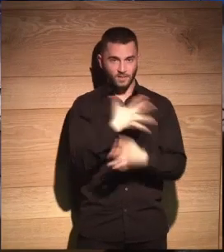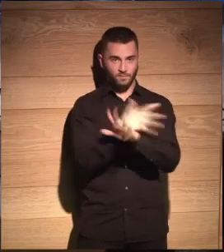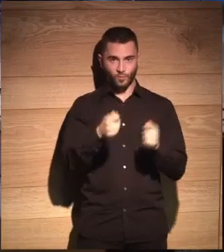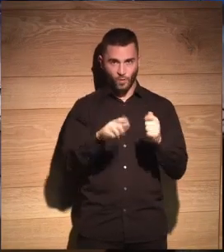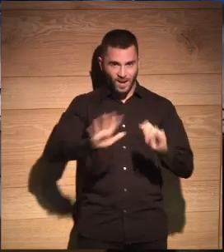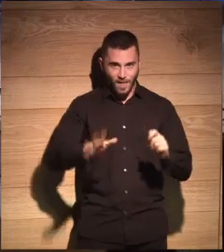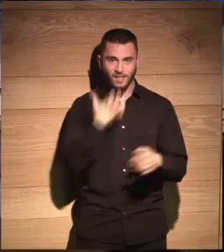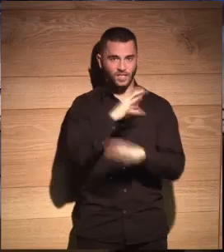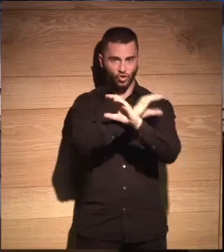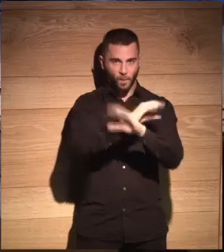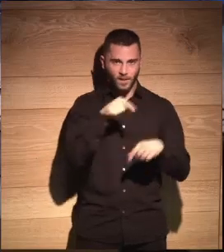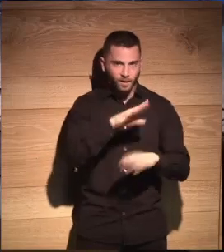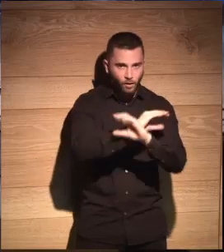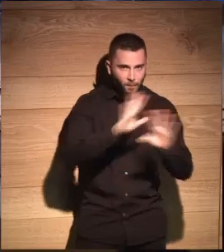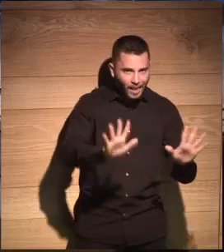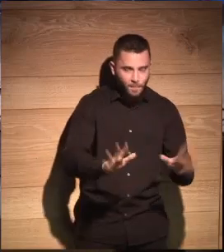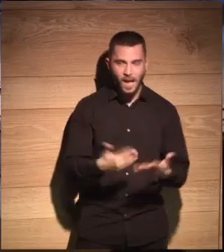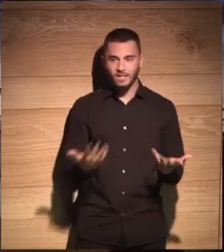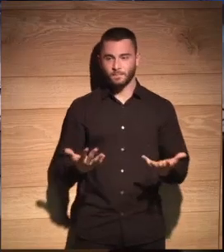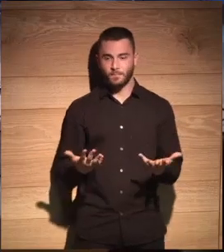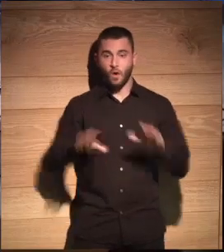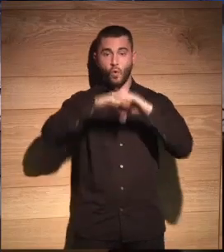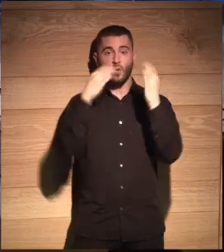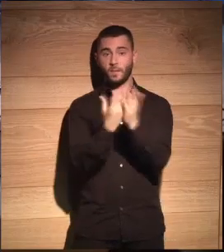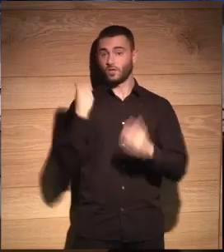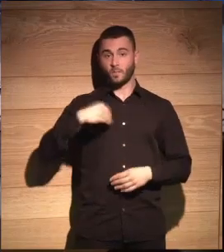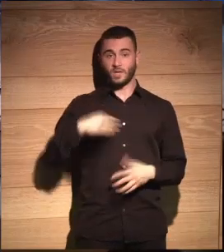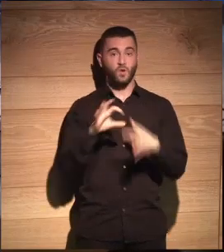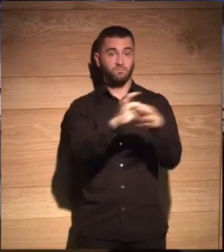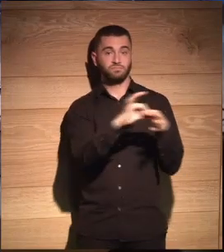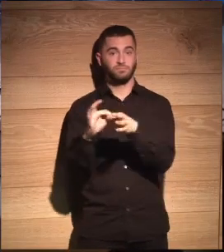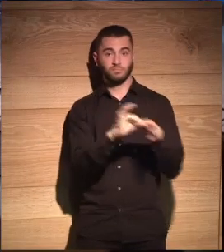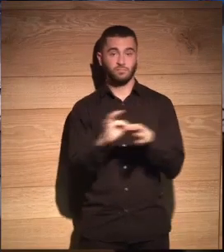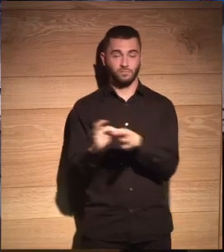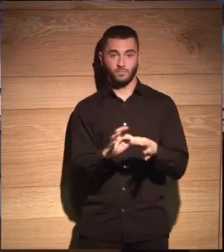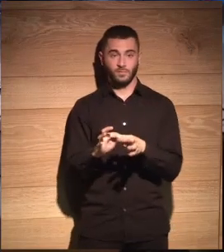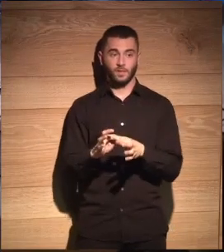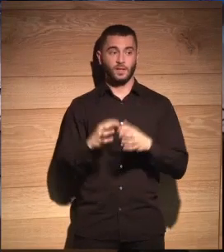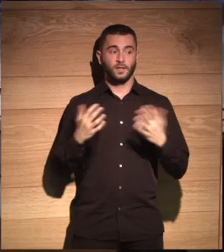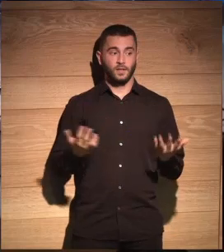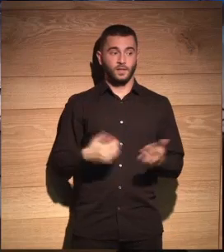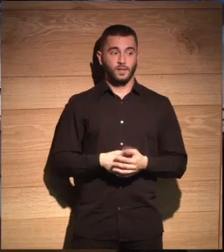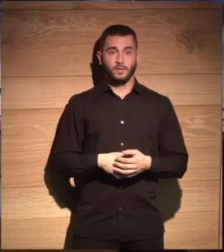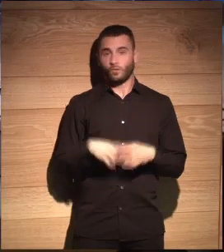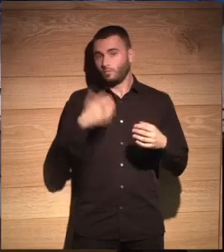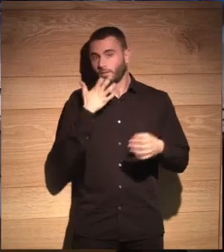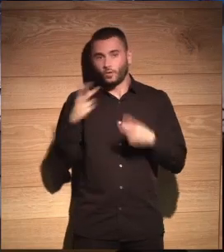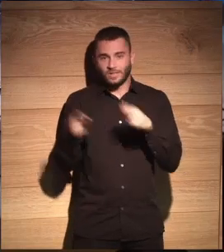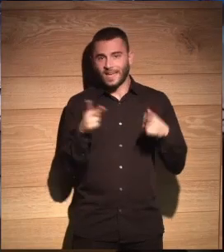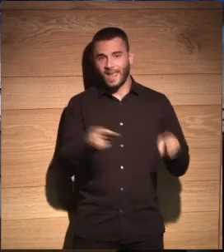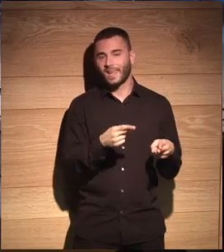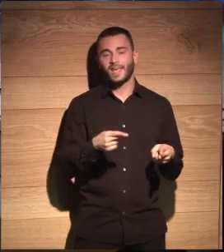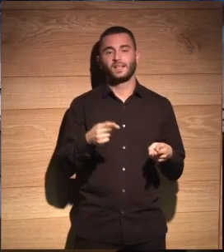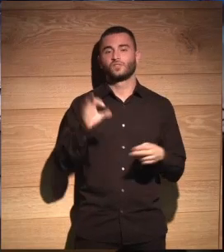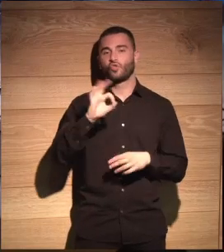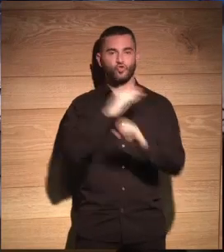cómic solo se puede hacer en cómic, pero forman parte de ese mismo universo, ¿no? Comentábamos un poco con series o